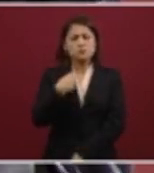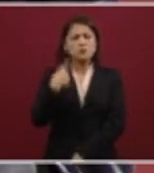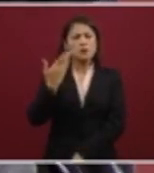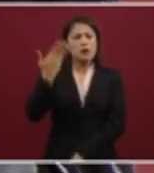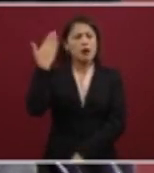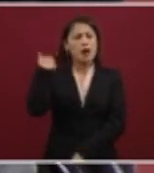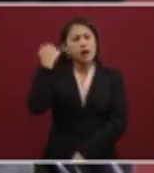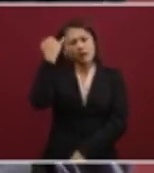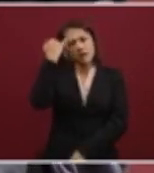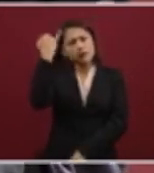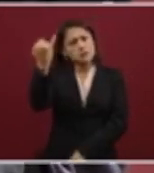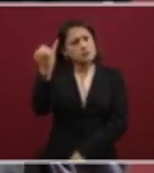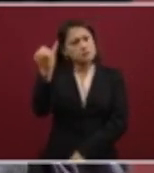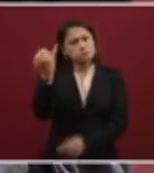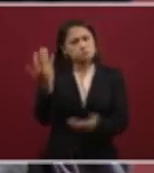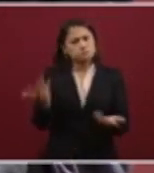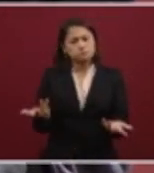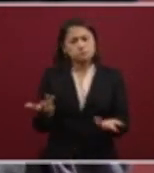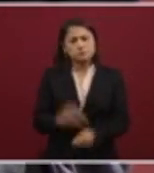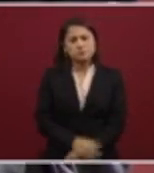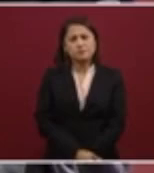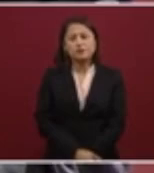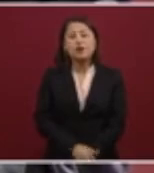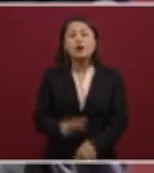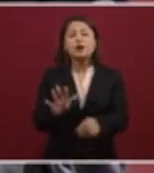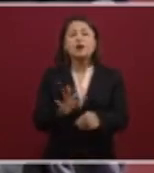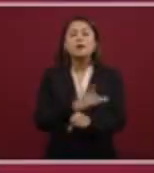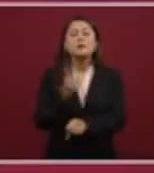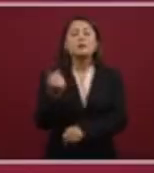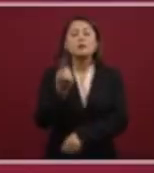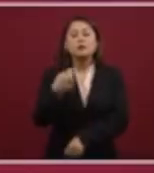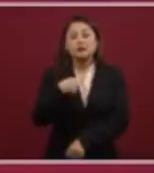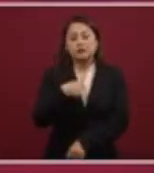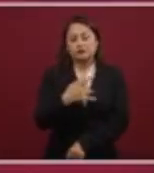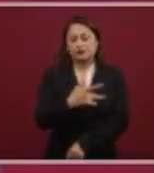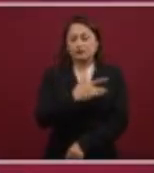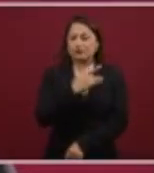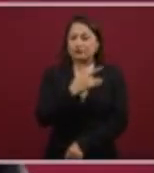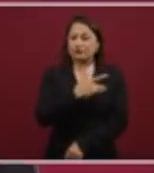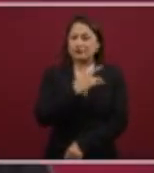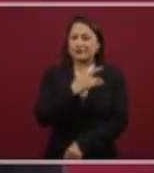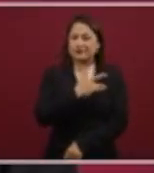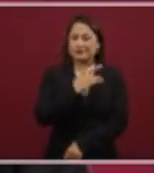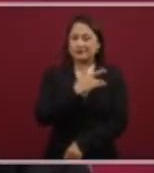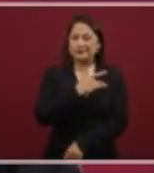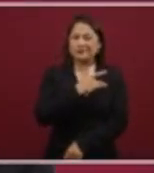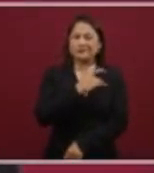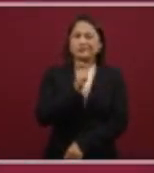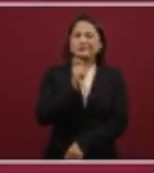que debemos de dedicar todo nuestro tiempo,